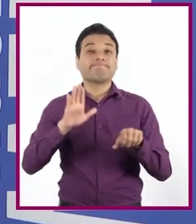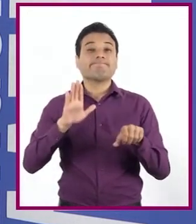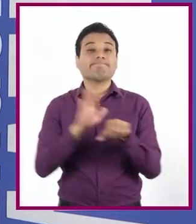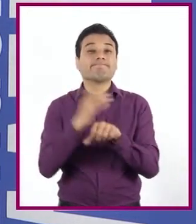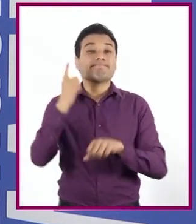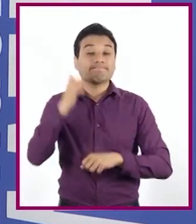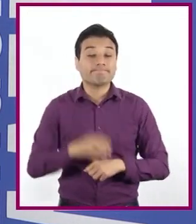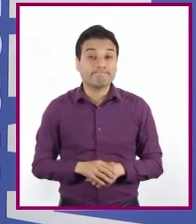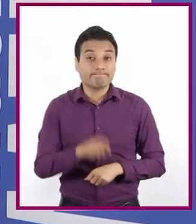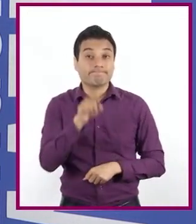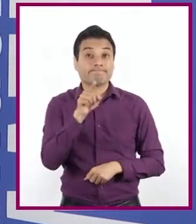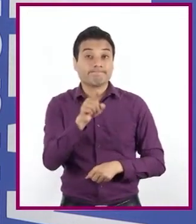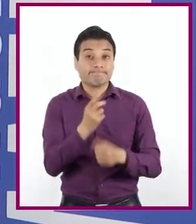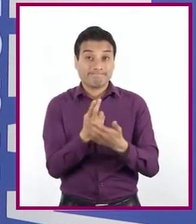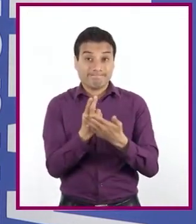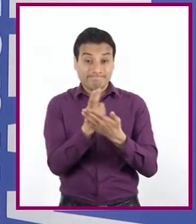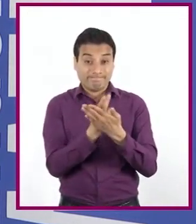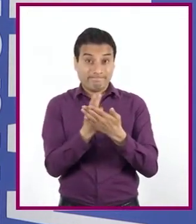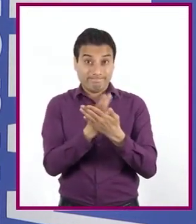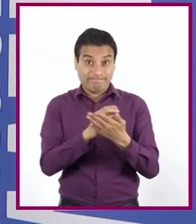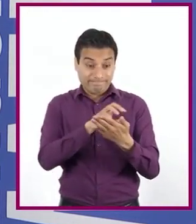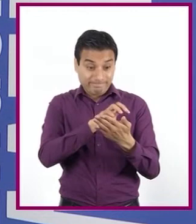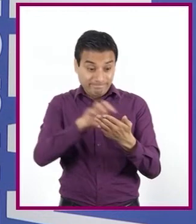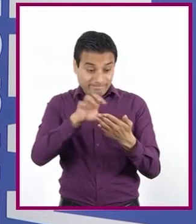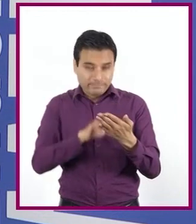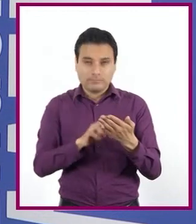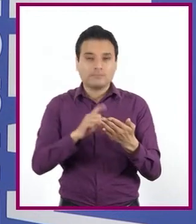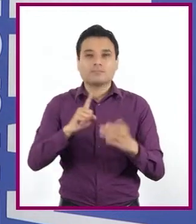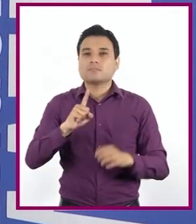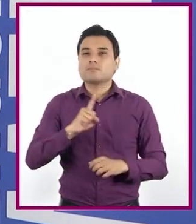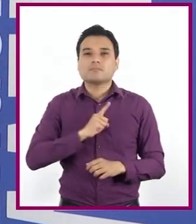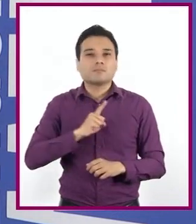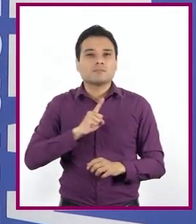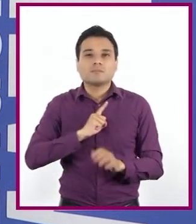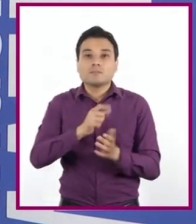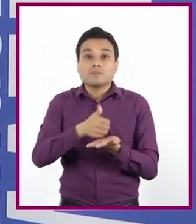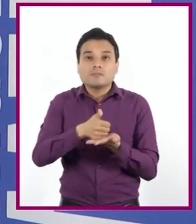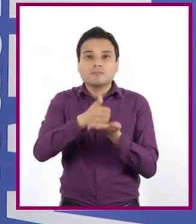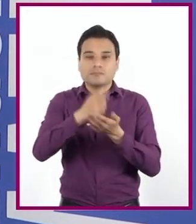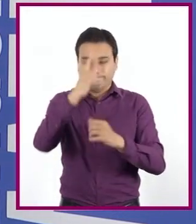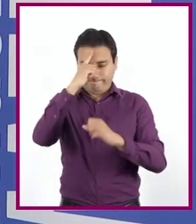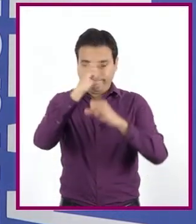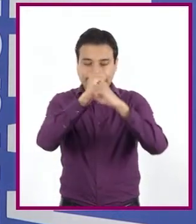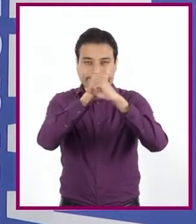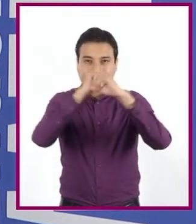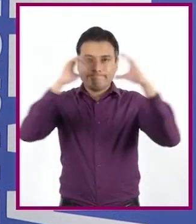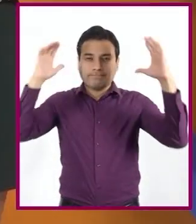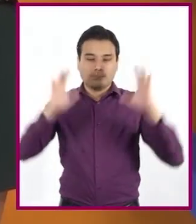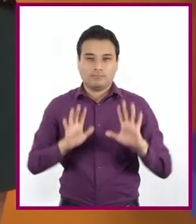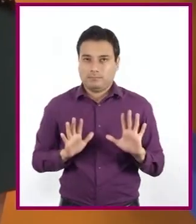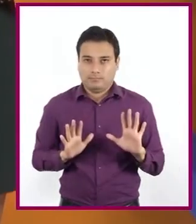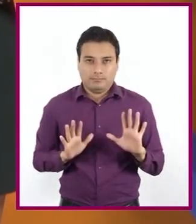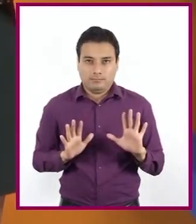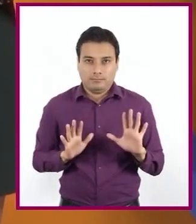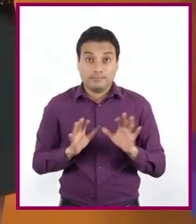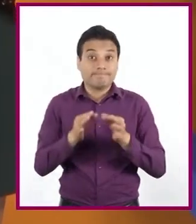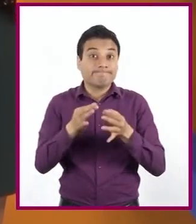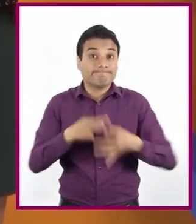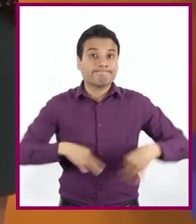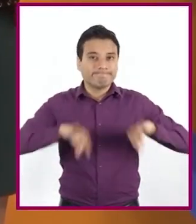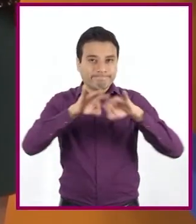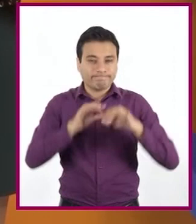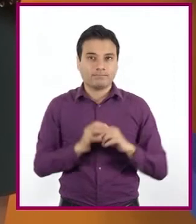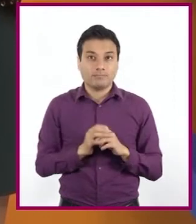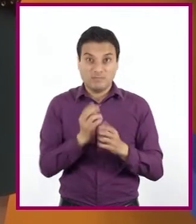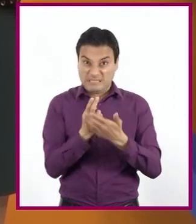este boceto solamente nos brinda un panorama general de lo que cobrará vida en el montaje real. Lo importante no